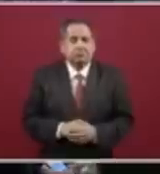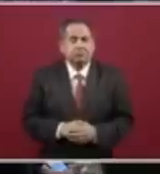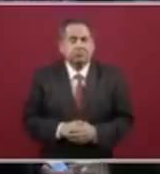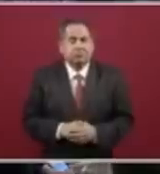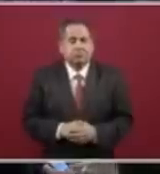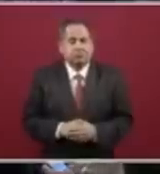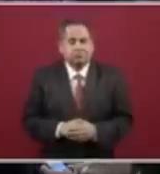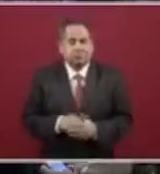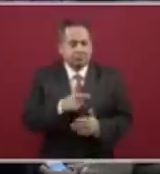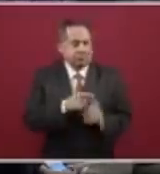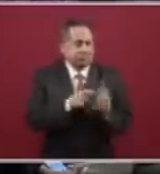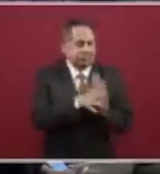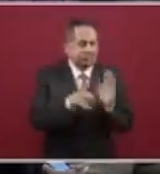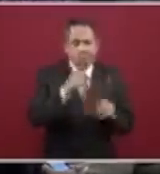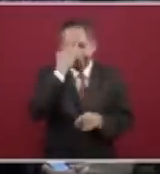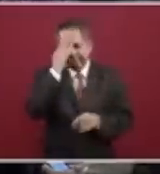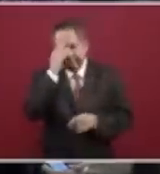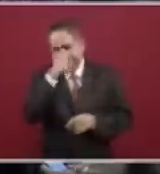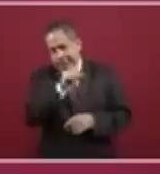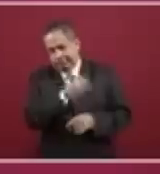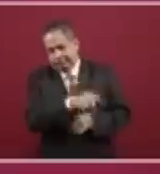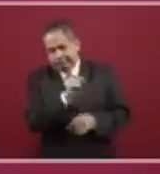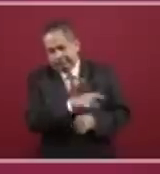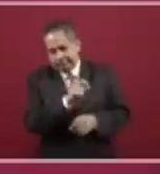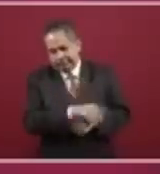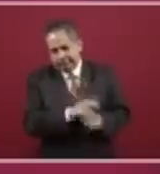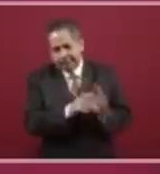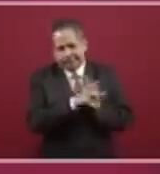de un medio que ya lo voy a seguir mencionando